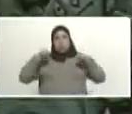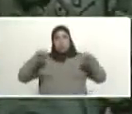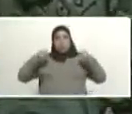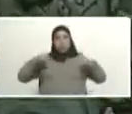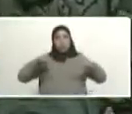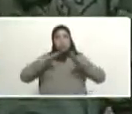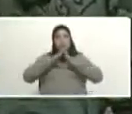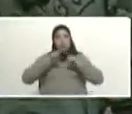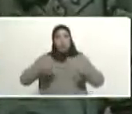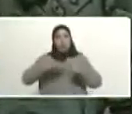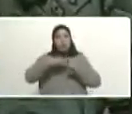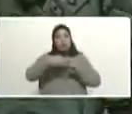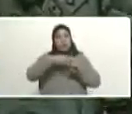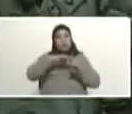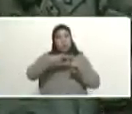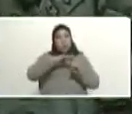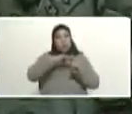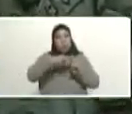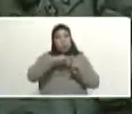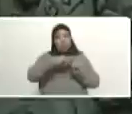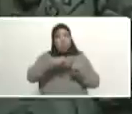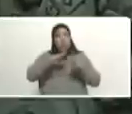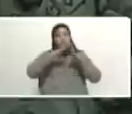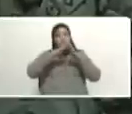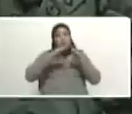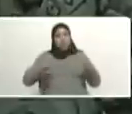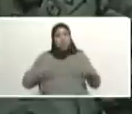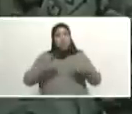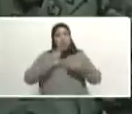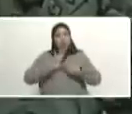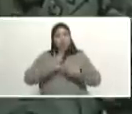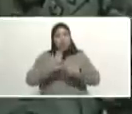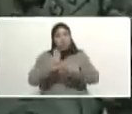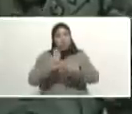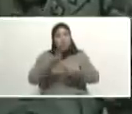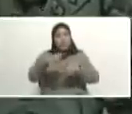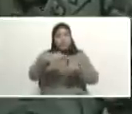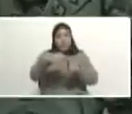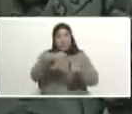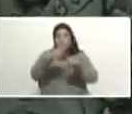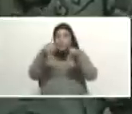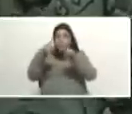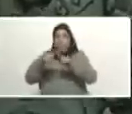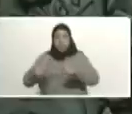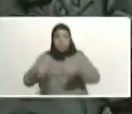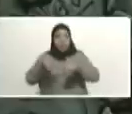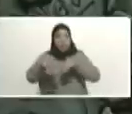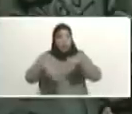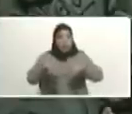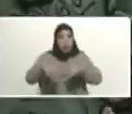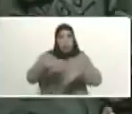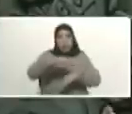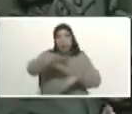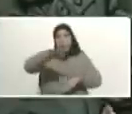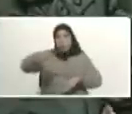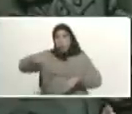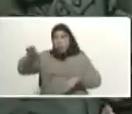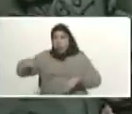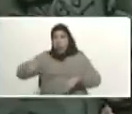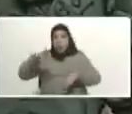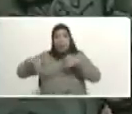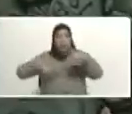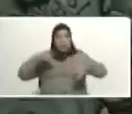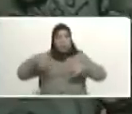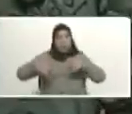en todos los campos, en todos los escenarios, allí donde hace falta la acción de